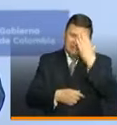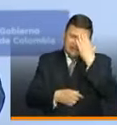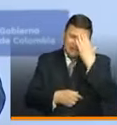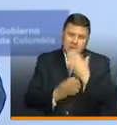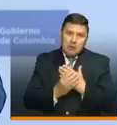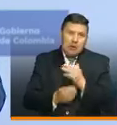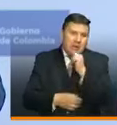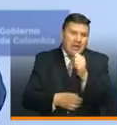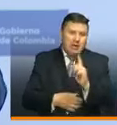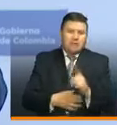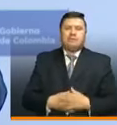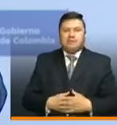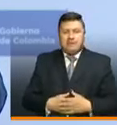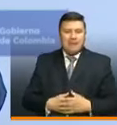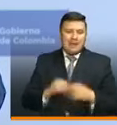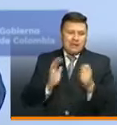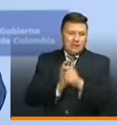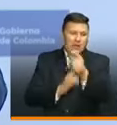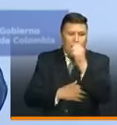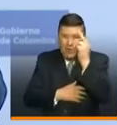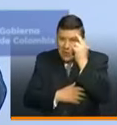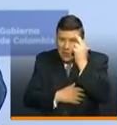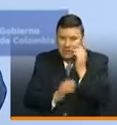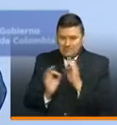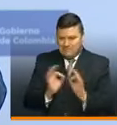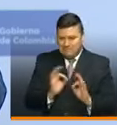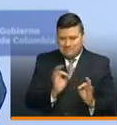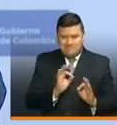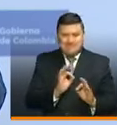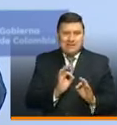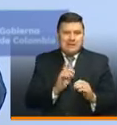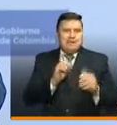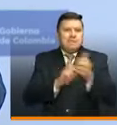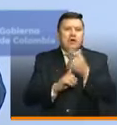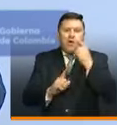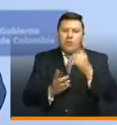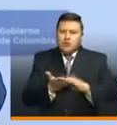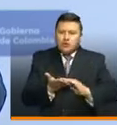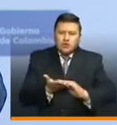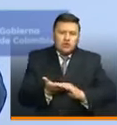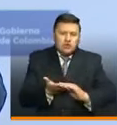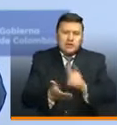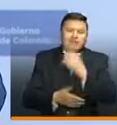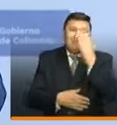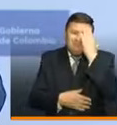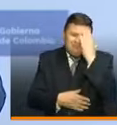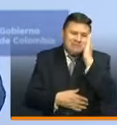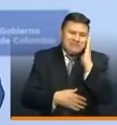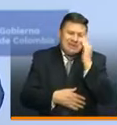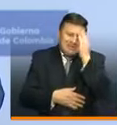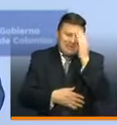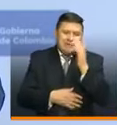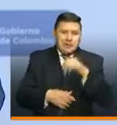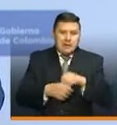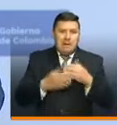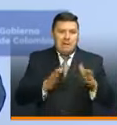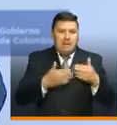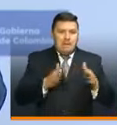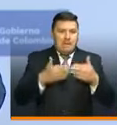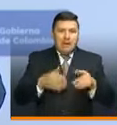pobreza y vulnerabilidad? Esa es la lógica de encontrar una solución. Sabemos que eventualmente se irán